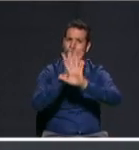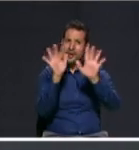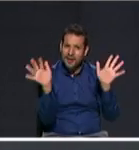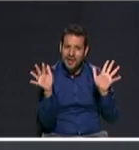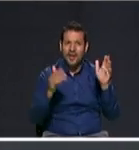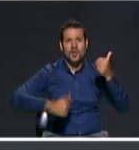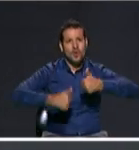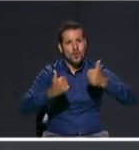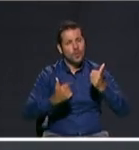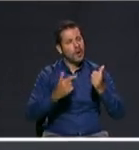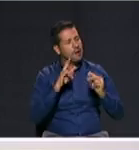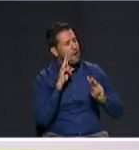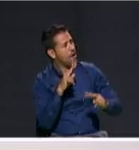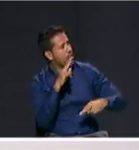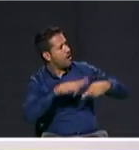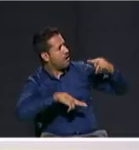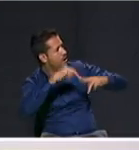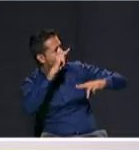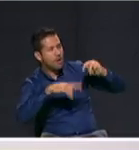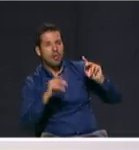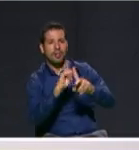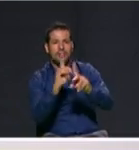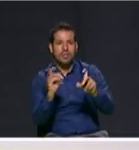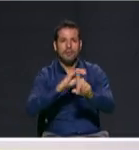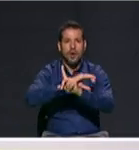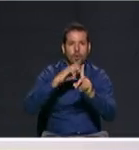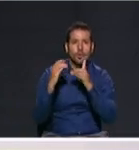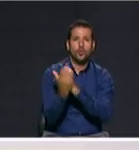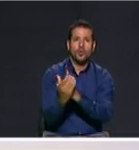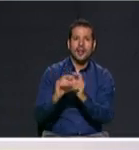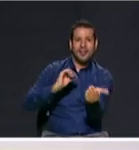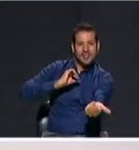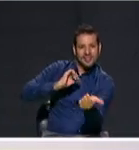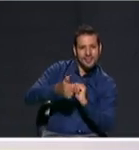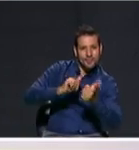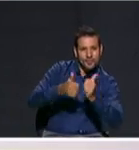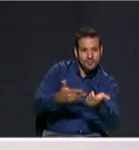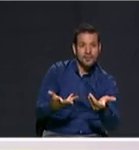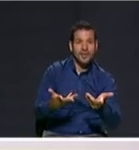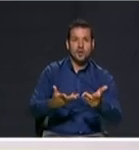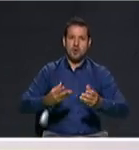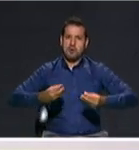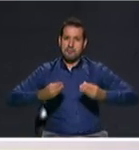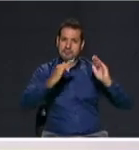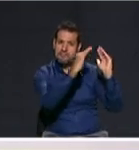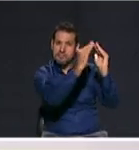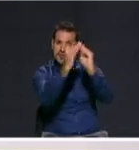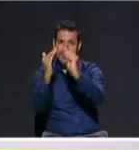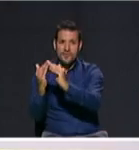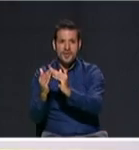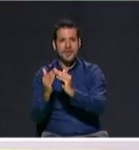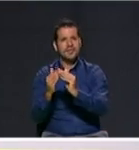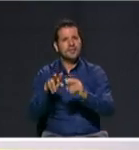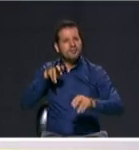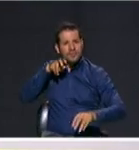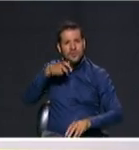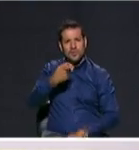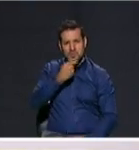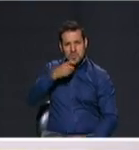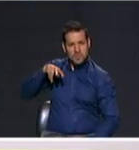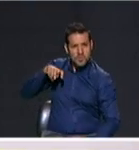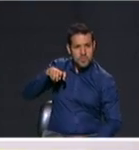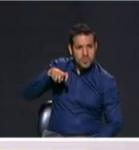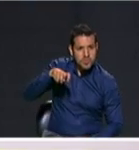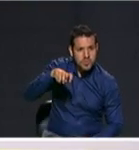infraestructura muy enfocados en el tema cultural deportivo también algo de vivienda y en el tema vial alguna estrategia obra